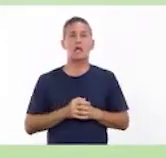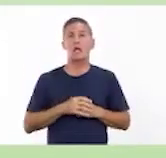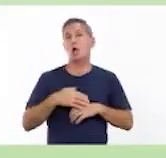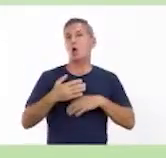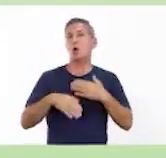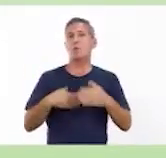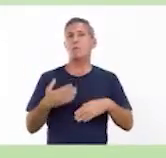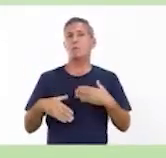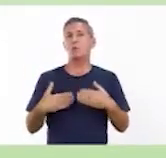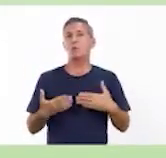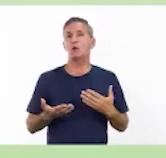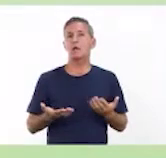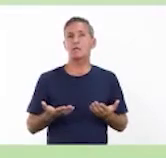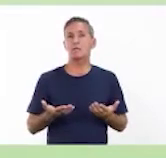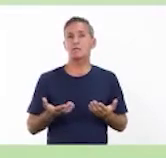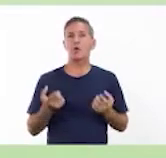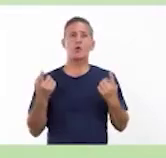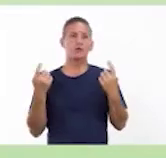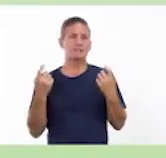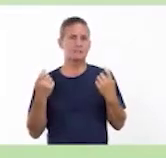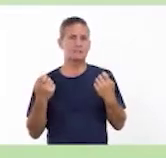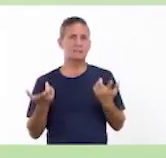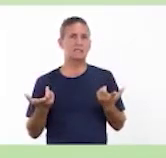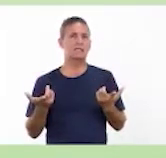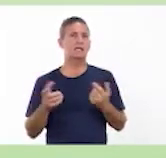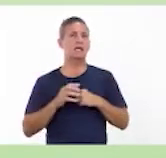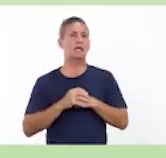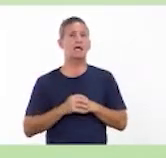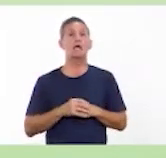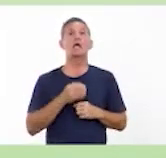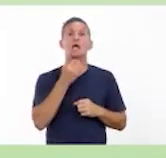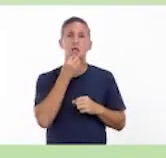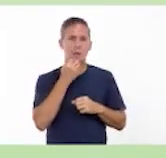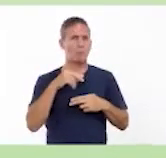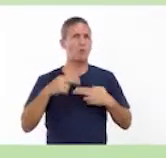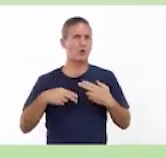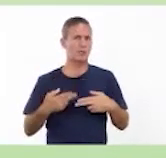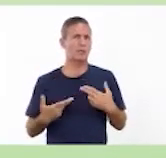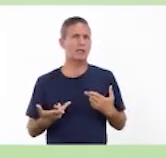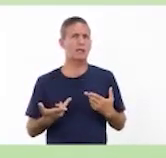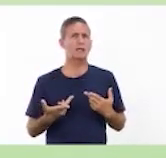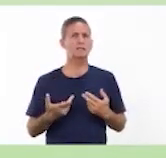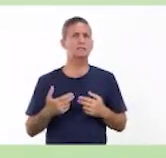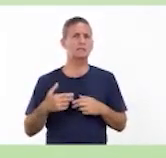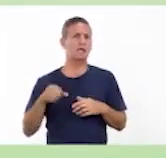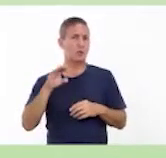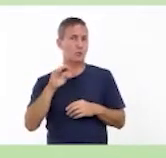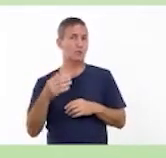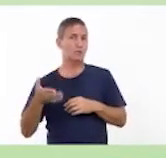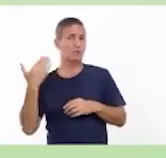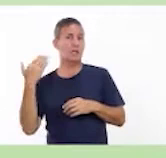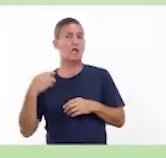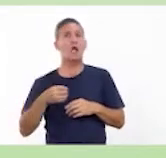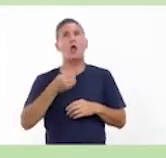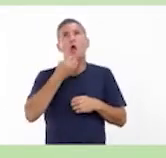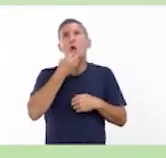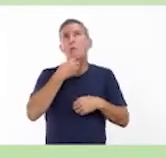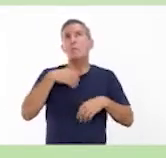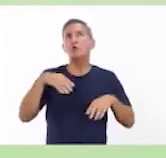expresan acciones que se sienten como posibles o necesarias y pueden emplear, como les decíamos